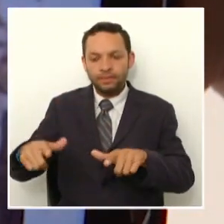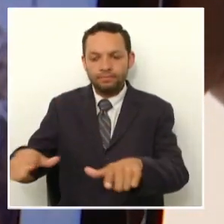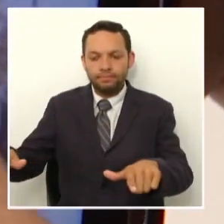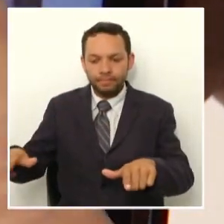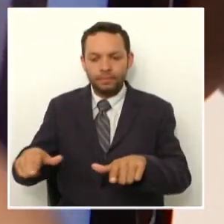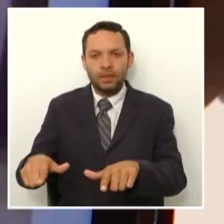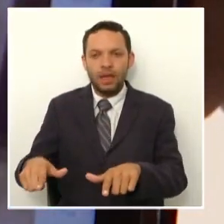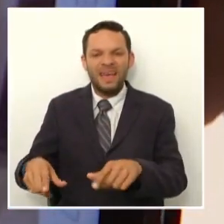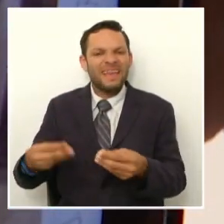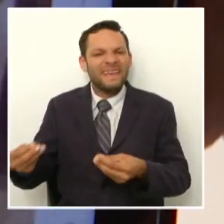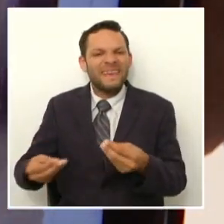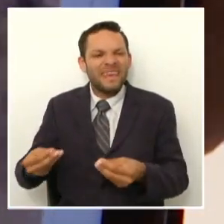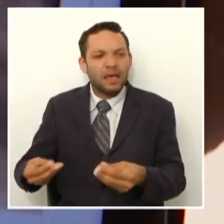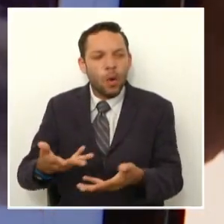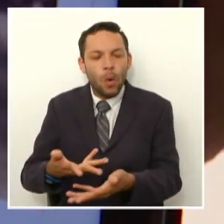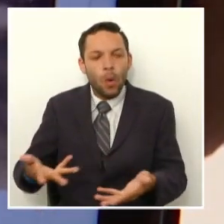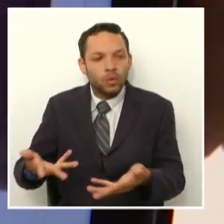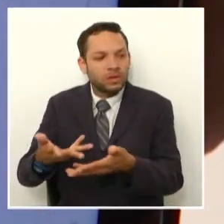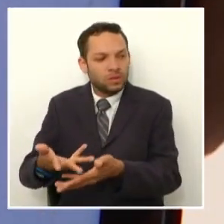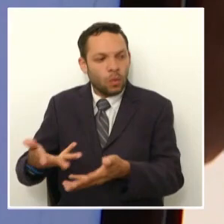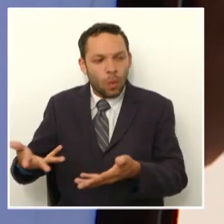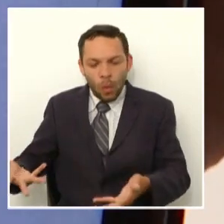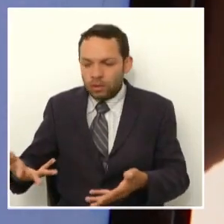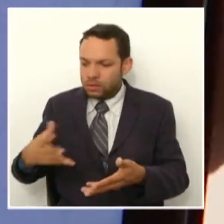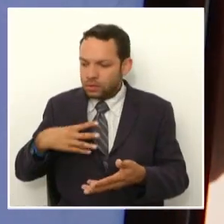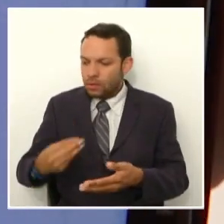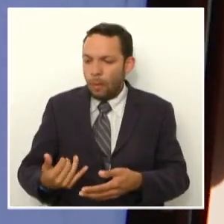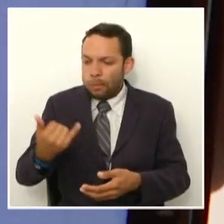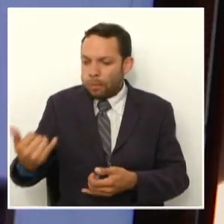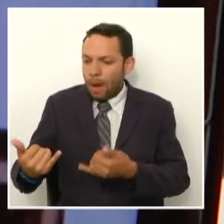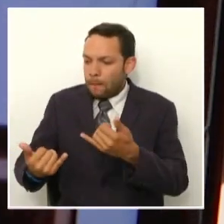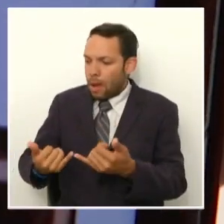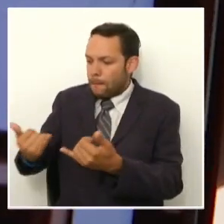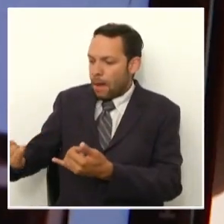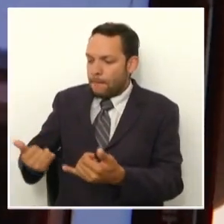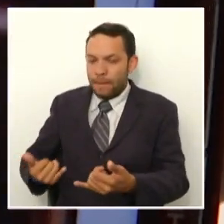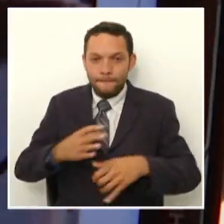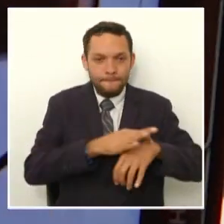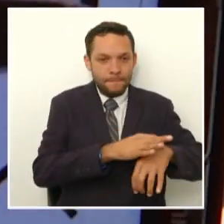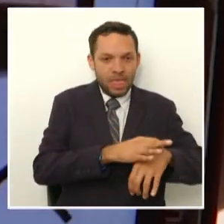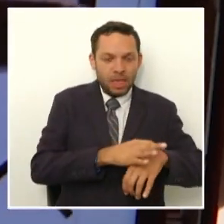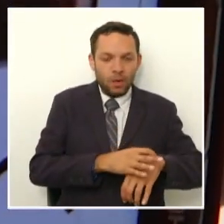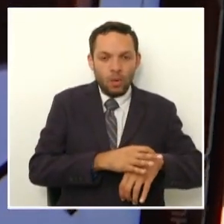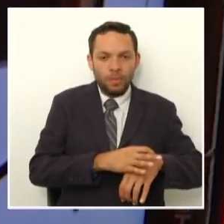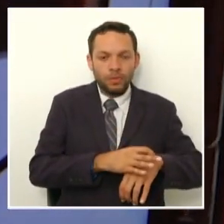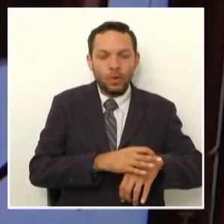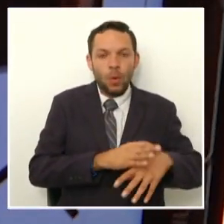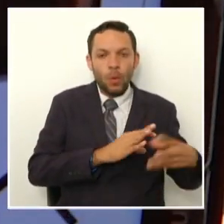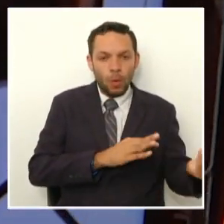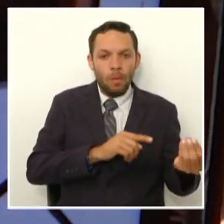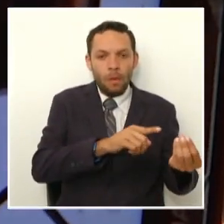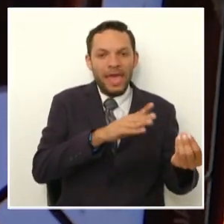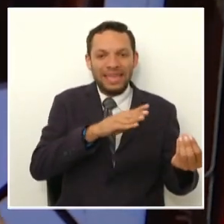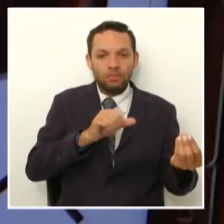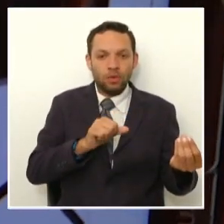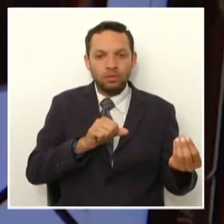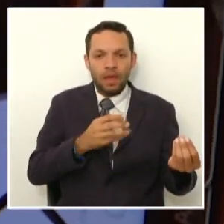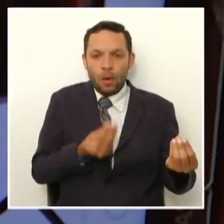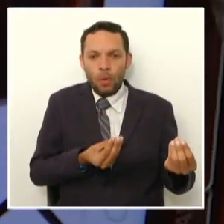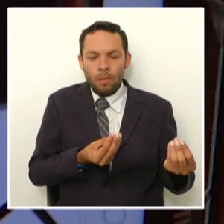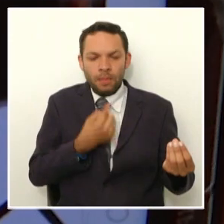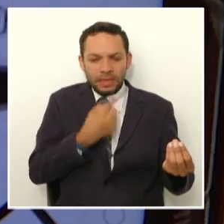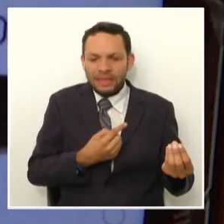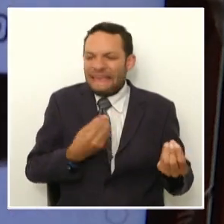señora nos decía qué van a hacer con esto que están estorbando aquí. Las esposas de todos ustedes. ¿Qué vamos a hacer con